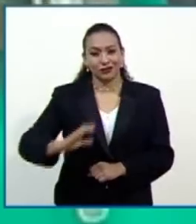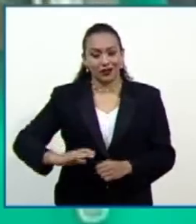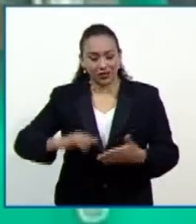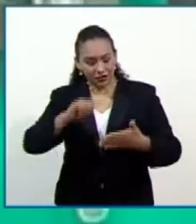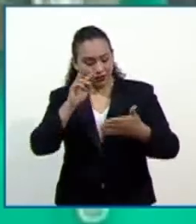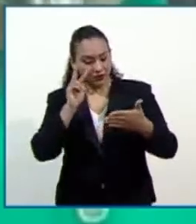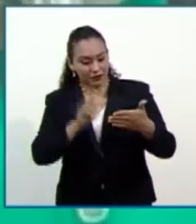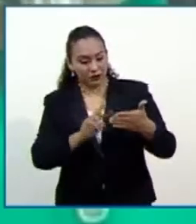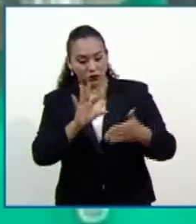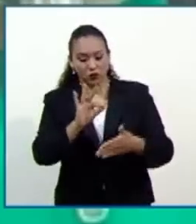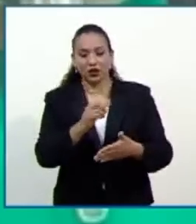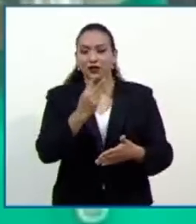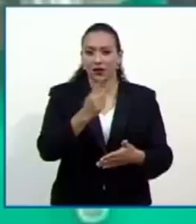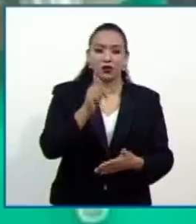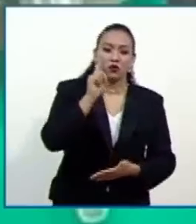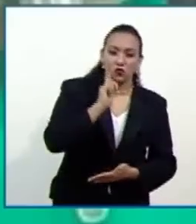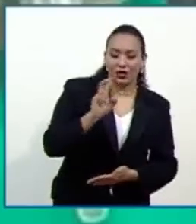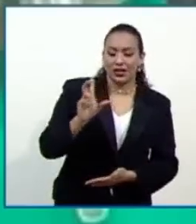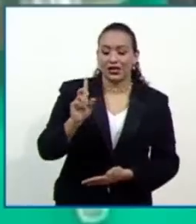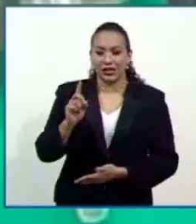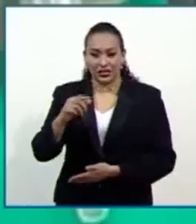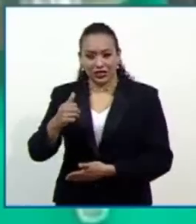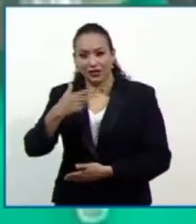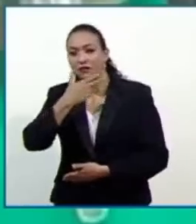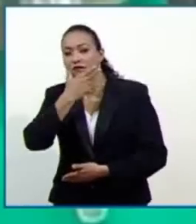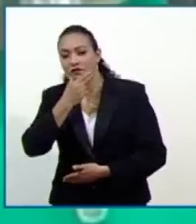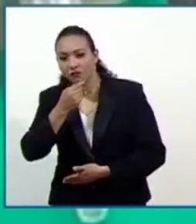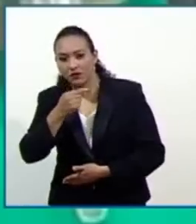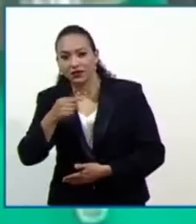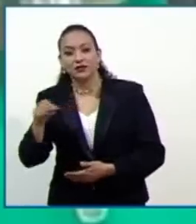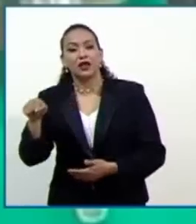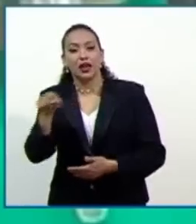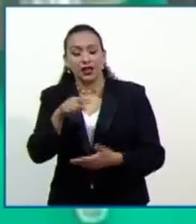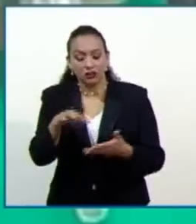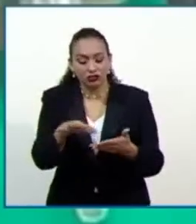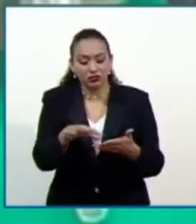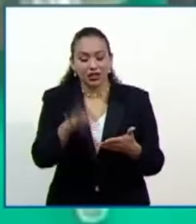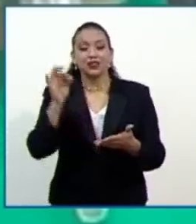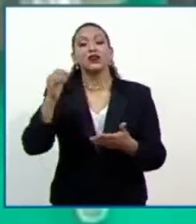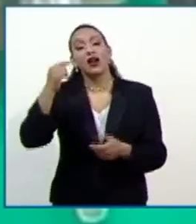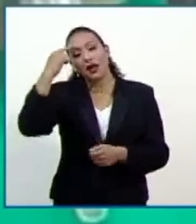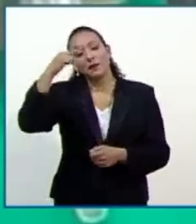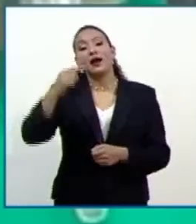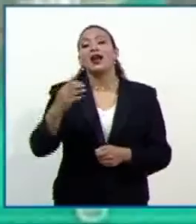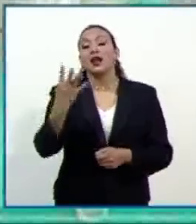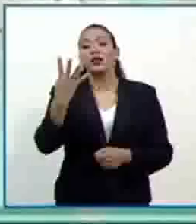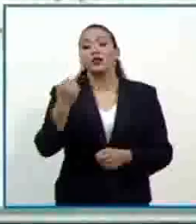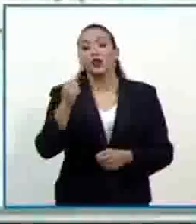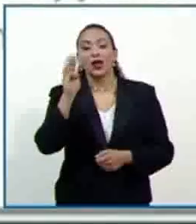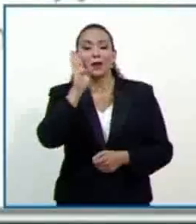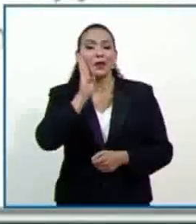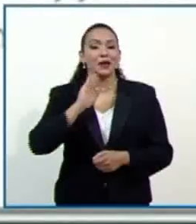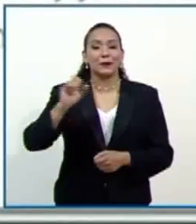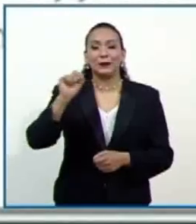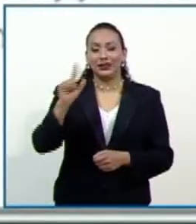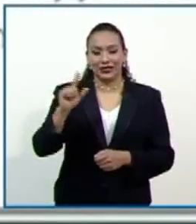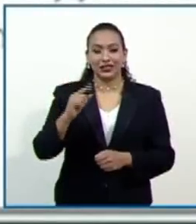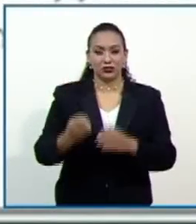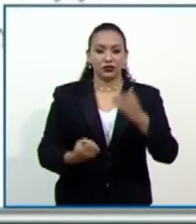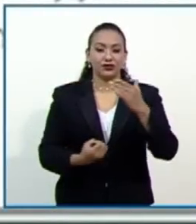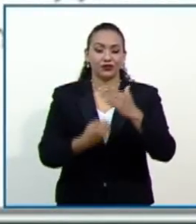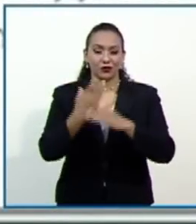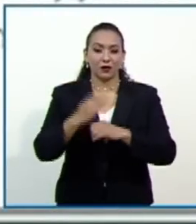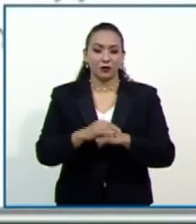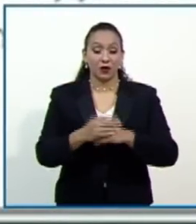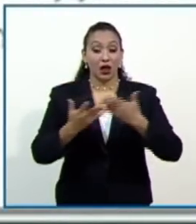cuales 42 son mujeres y 36 hombres, buscarán uno de los 9 lugares disponibles como ministros de la Suprema Corte.